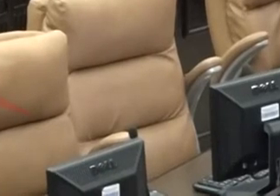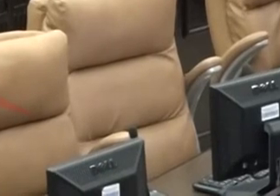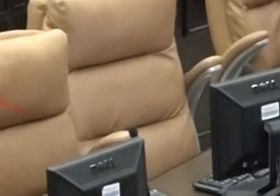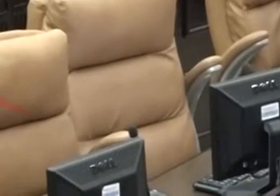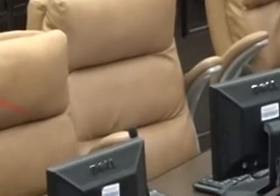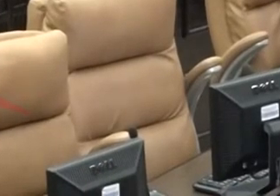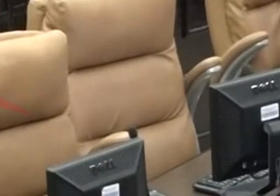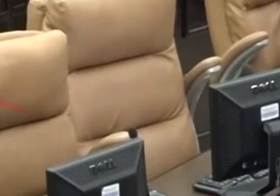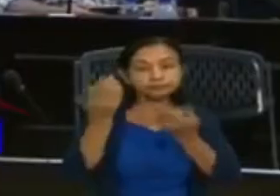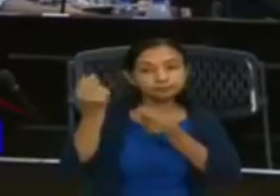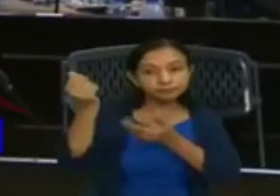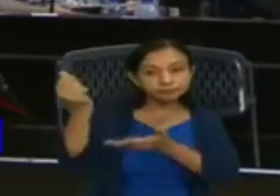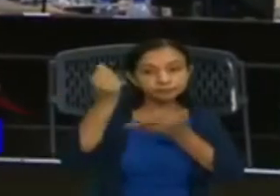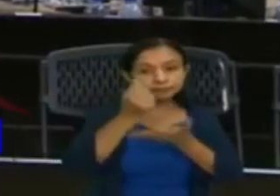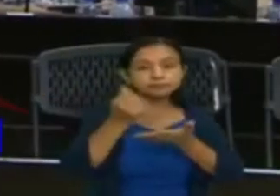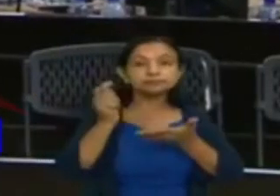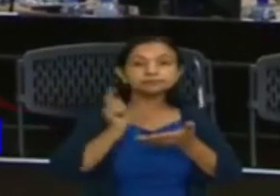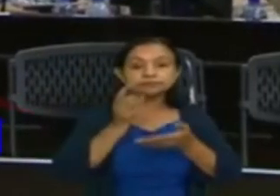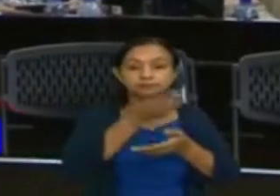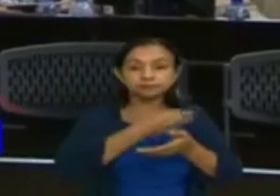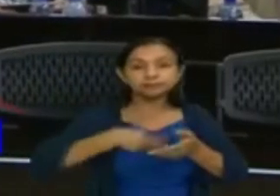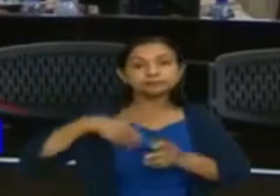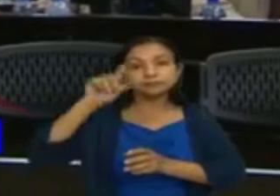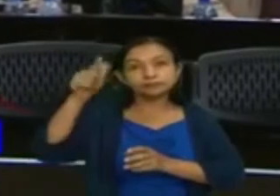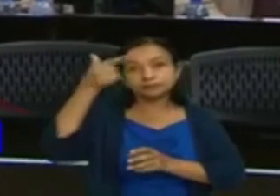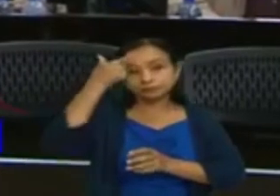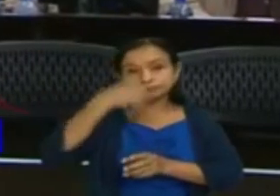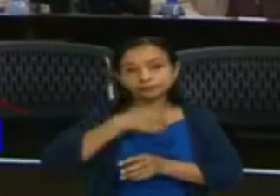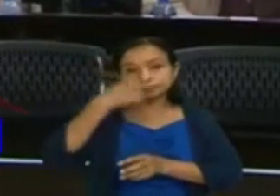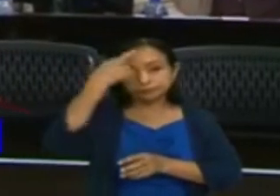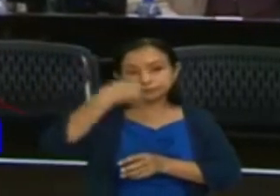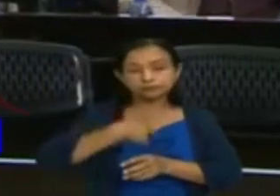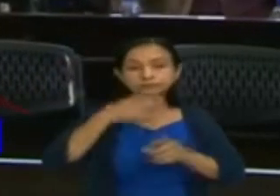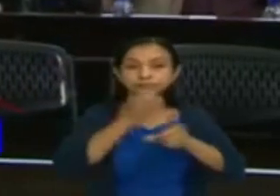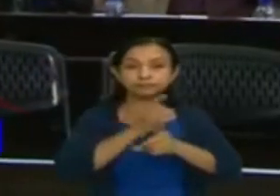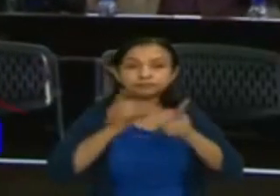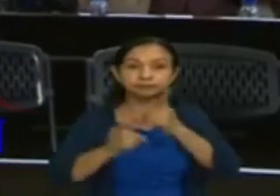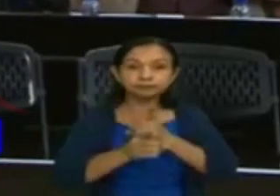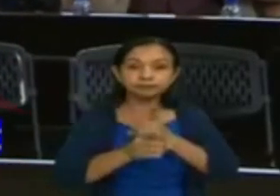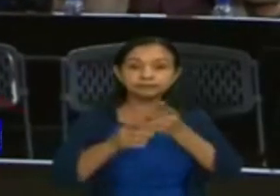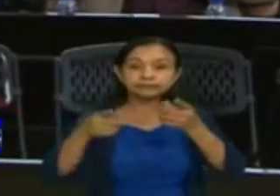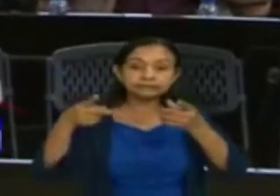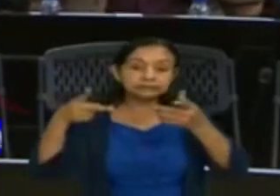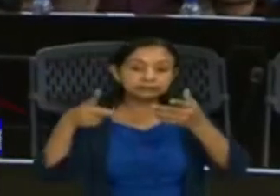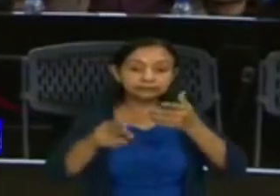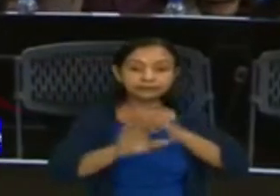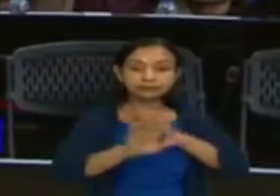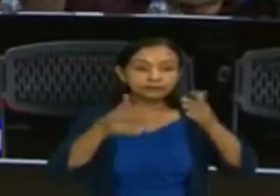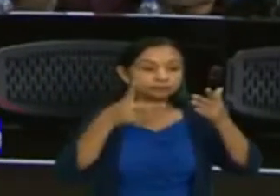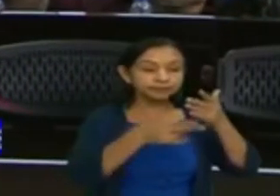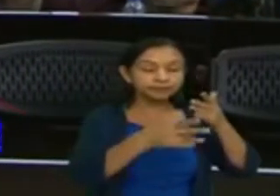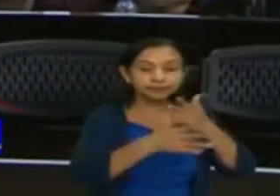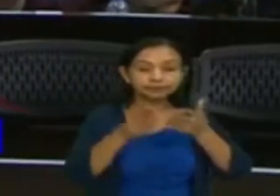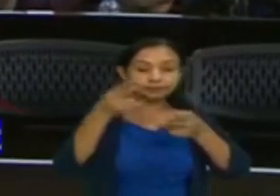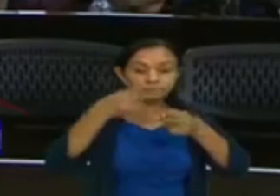sin fines de lucro que a tal efecto lleve el Ministerio de Gobernación deberá proceder a la cancelación de la